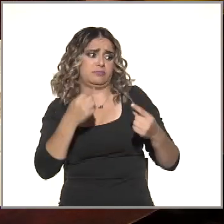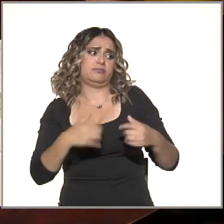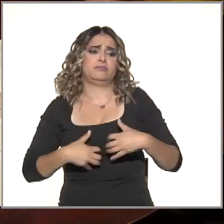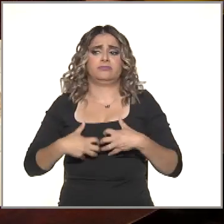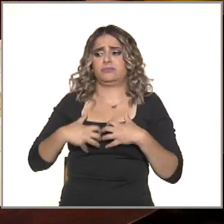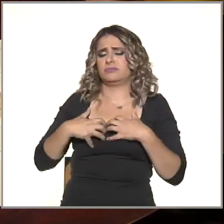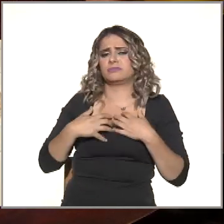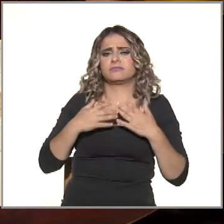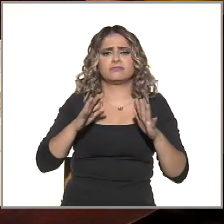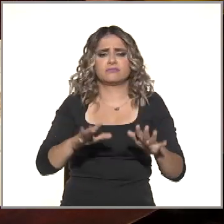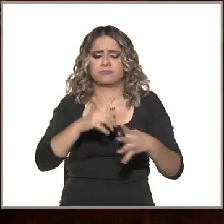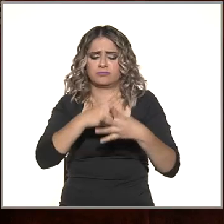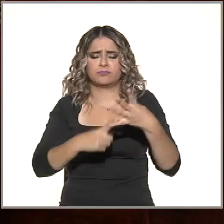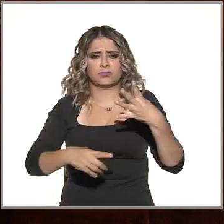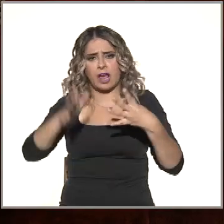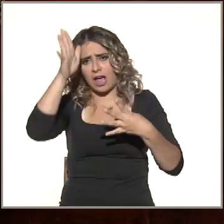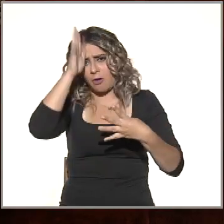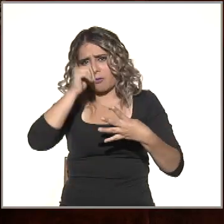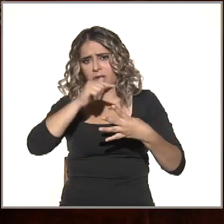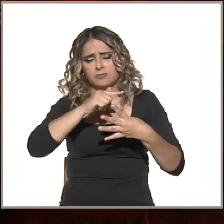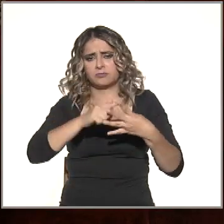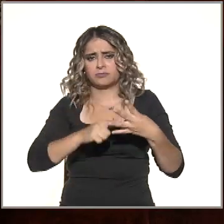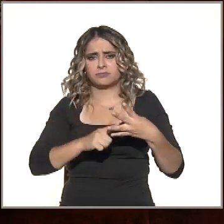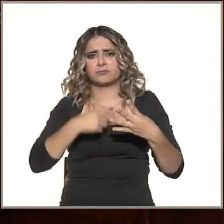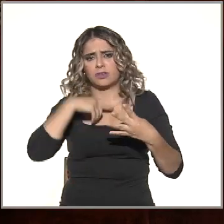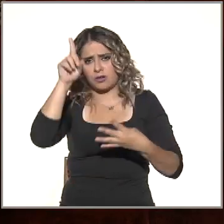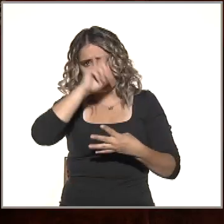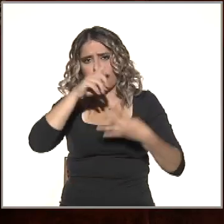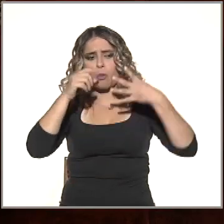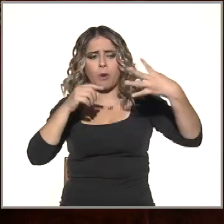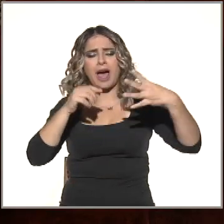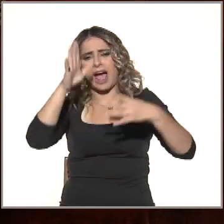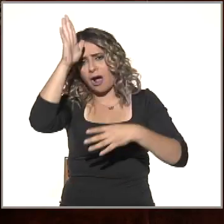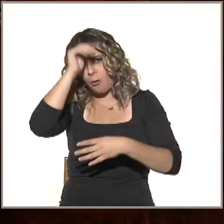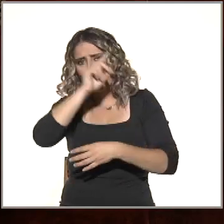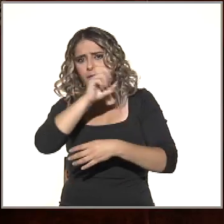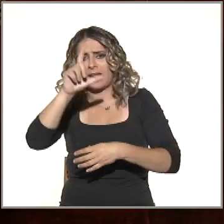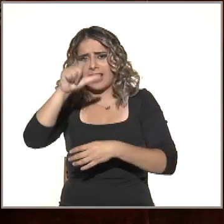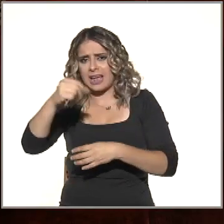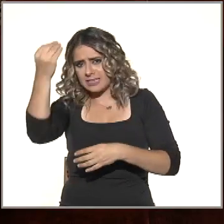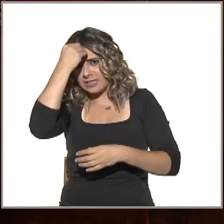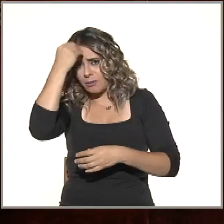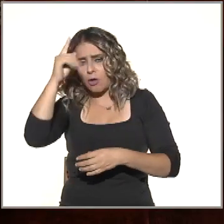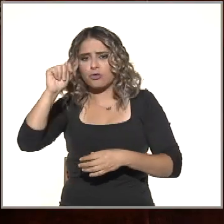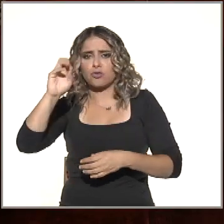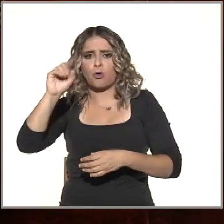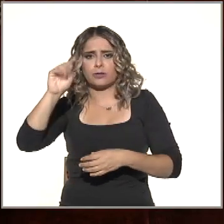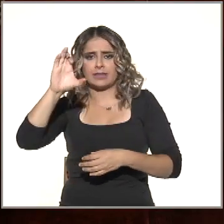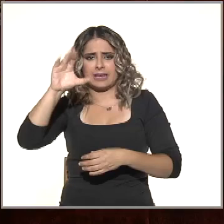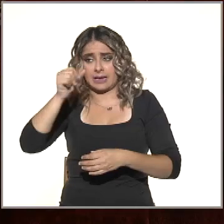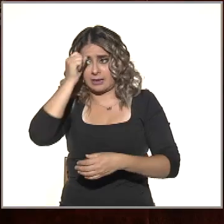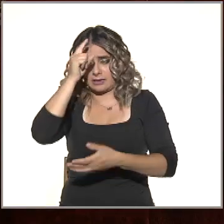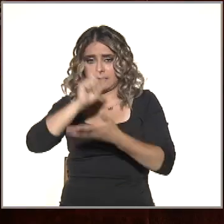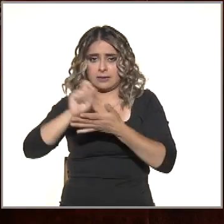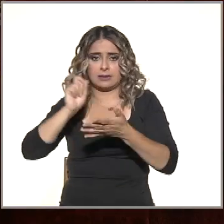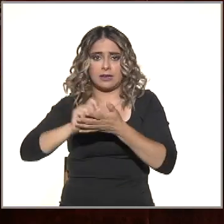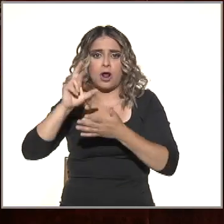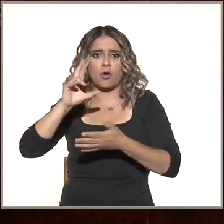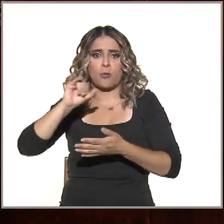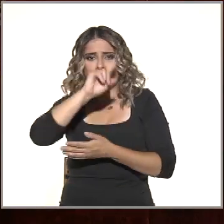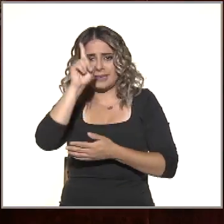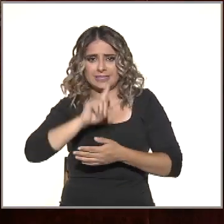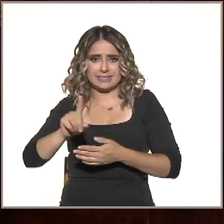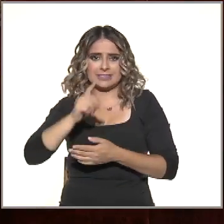uno de los 4 acuerdos. También recomiendo mucho este libro, Los 4 acuerdos de la sabiduría tolteca, de Miguel Ruiz, sobre esto de